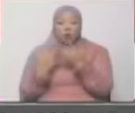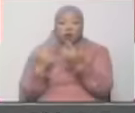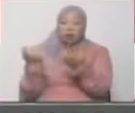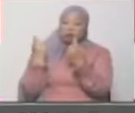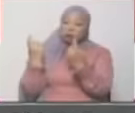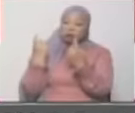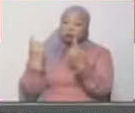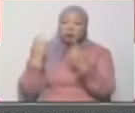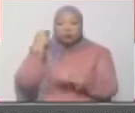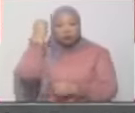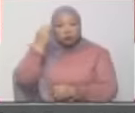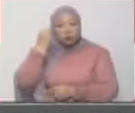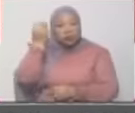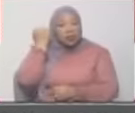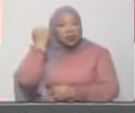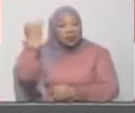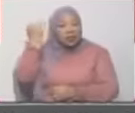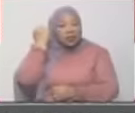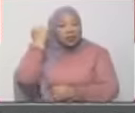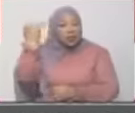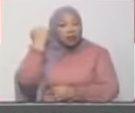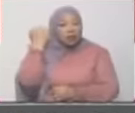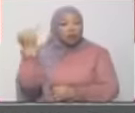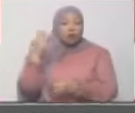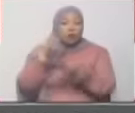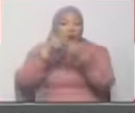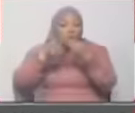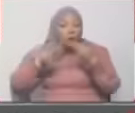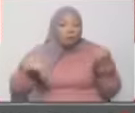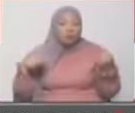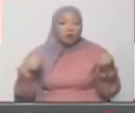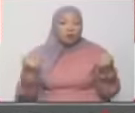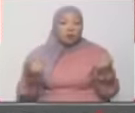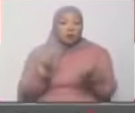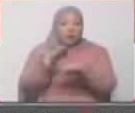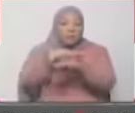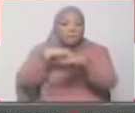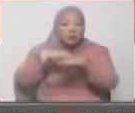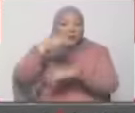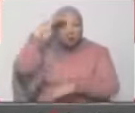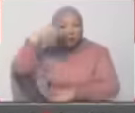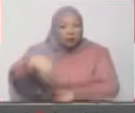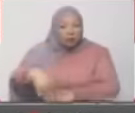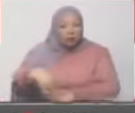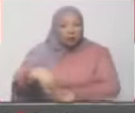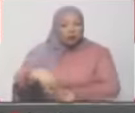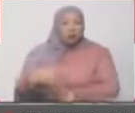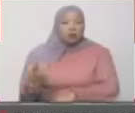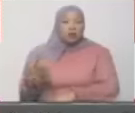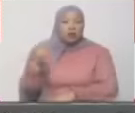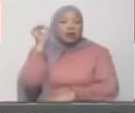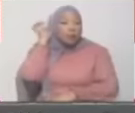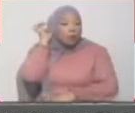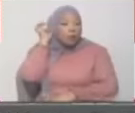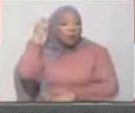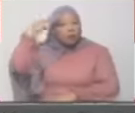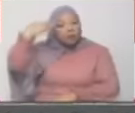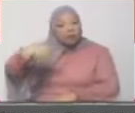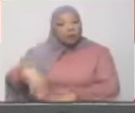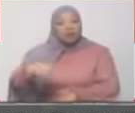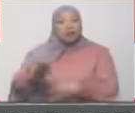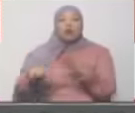doctrinaria, ideológica, el compromiso del militar venezolano, de la militar venezolana.